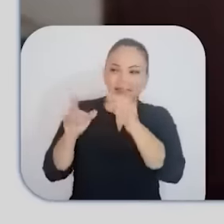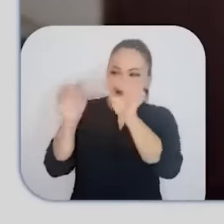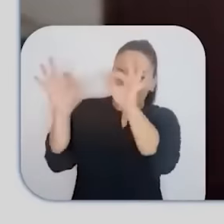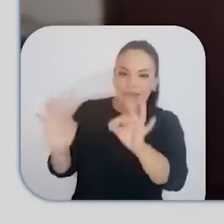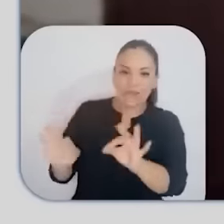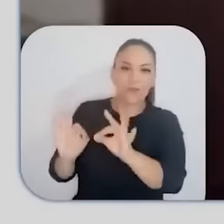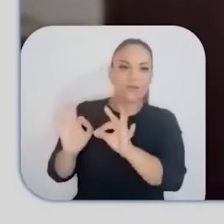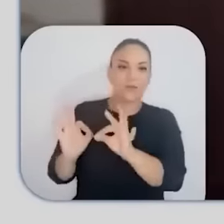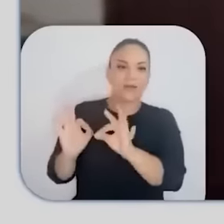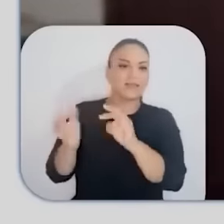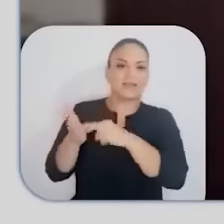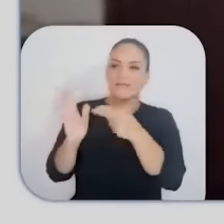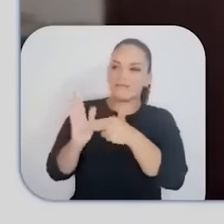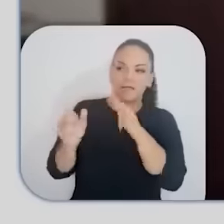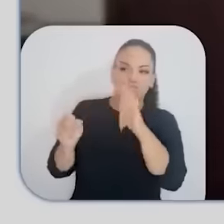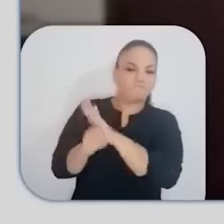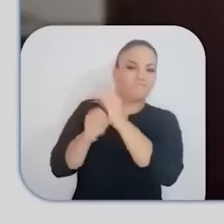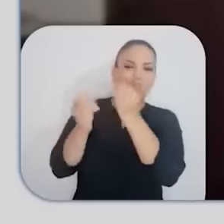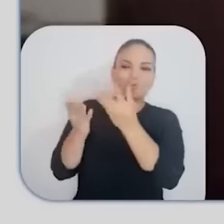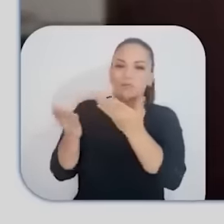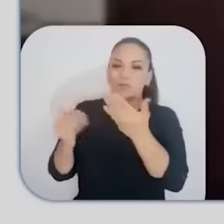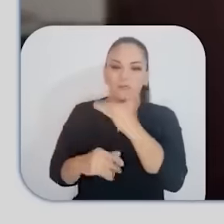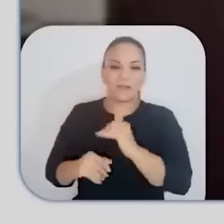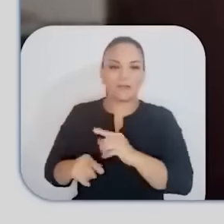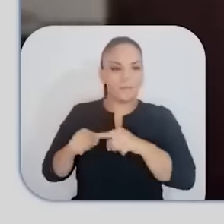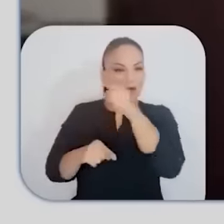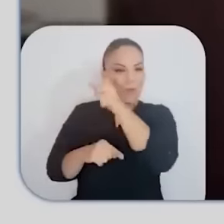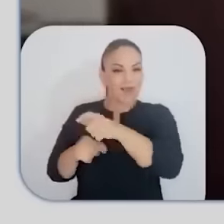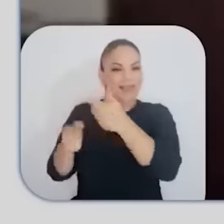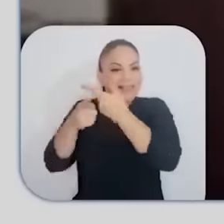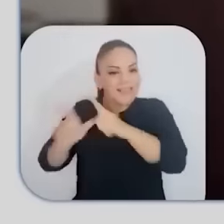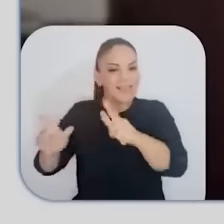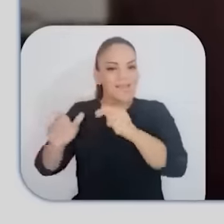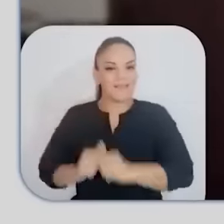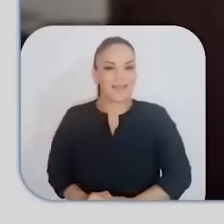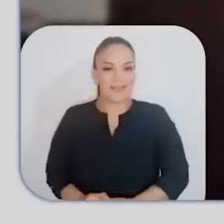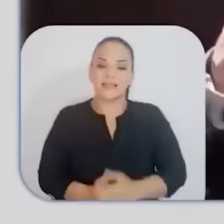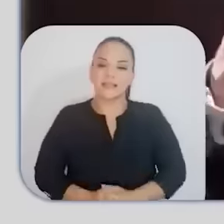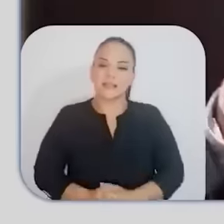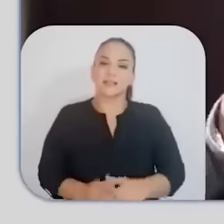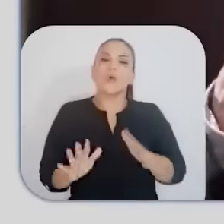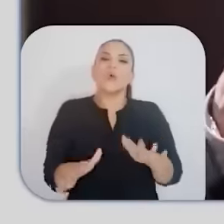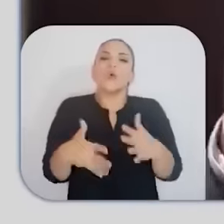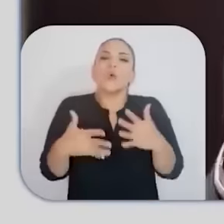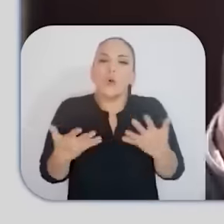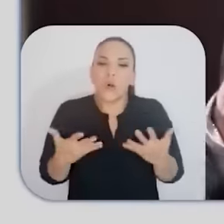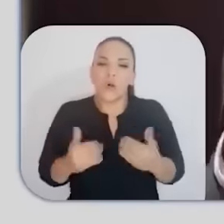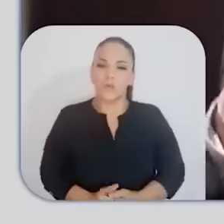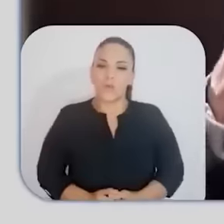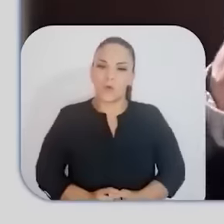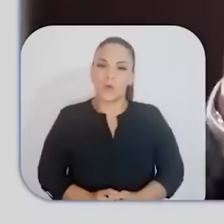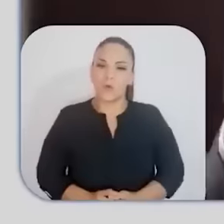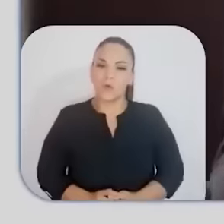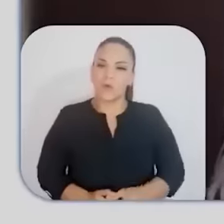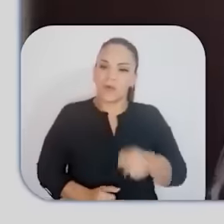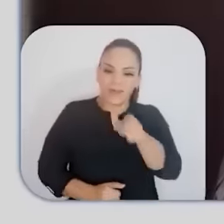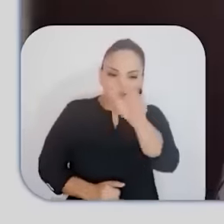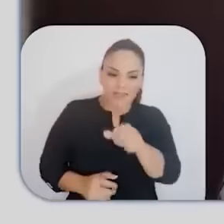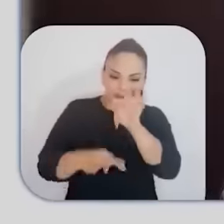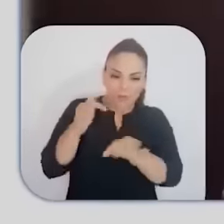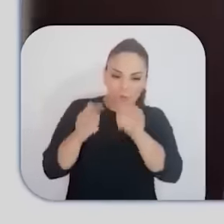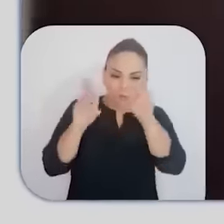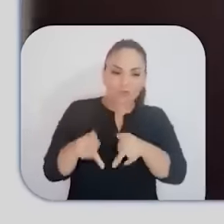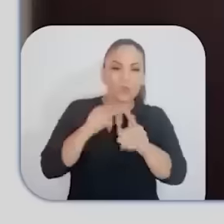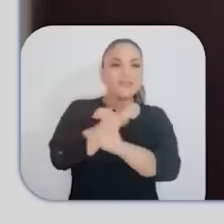el cartón lleno y aún así estaba en libertad. ¿Cómo es que no podemos deportar a